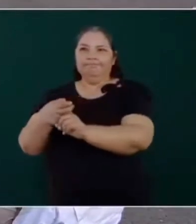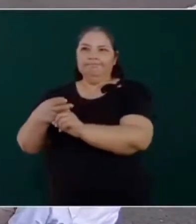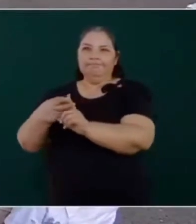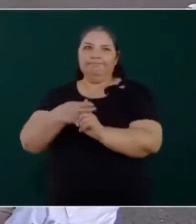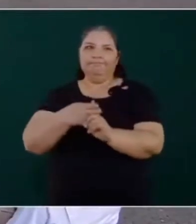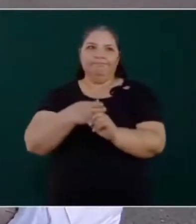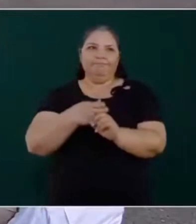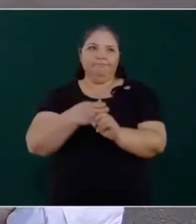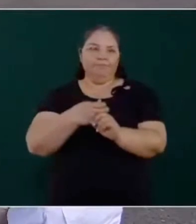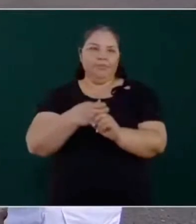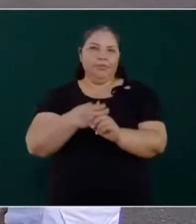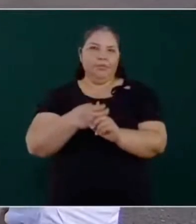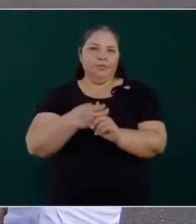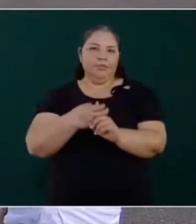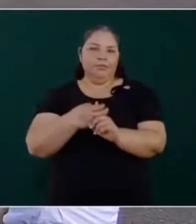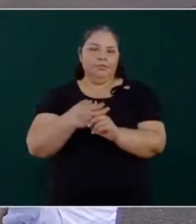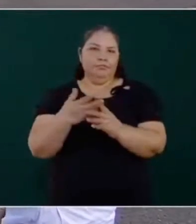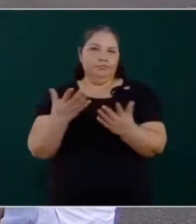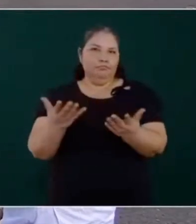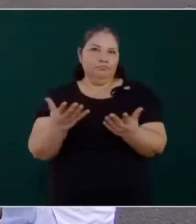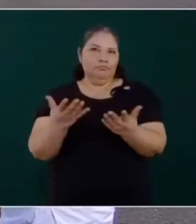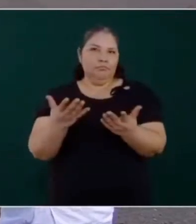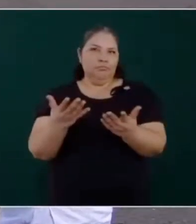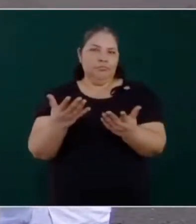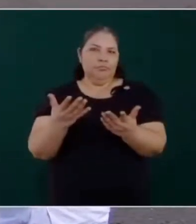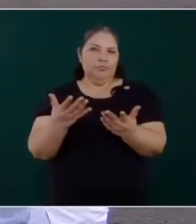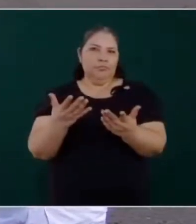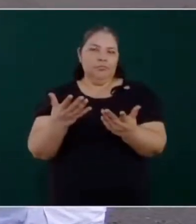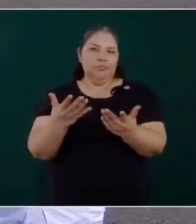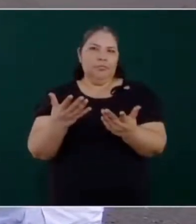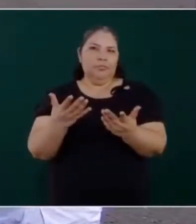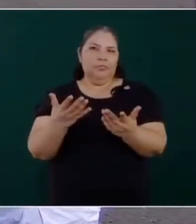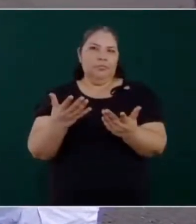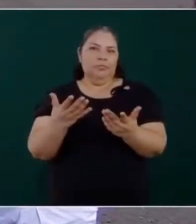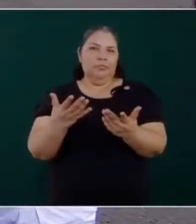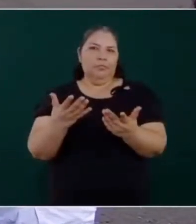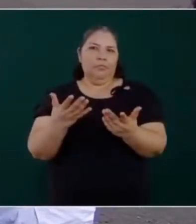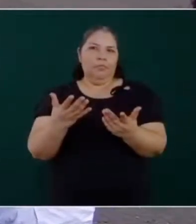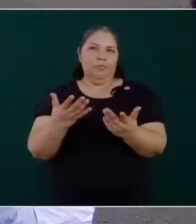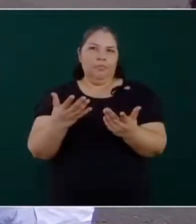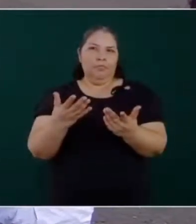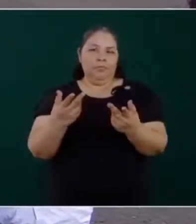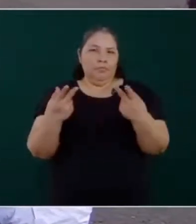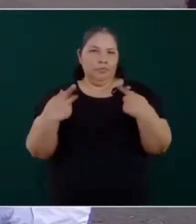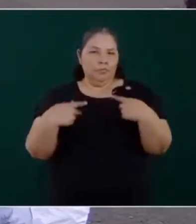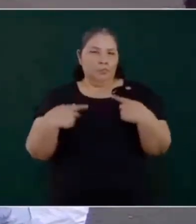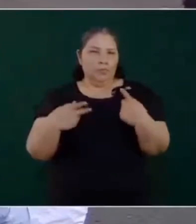Pero estamos hablando de secuestros como el de